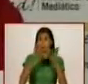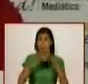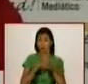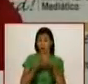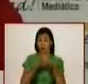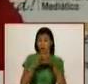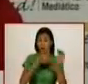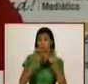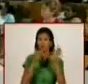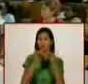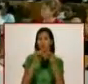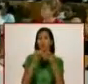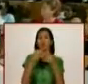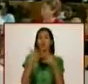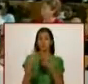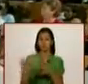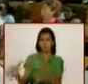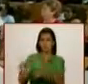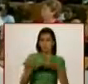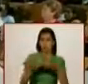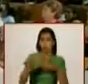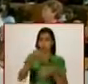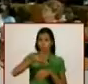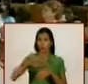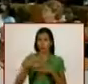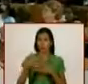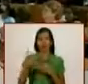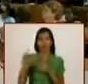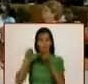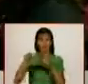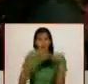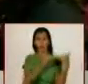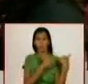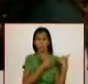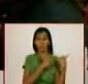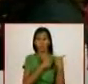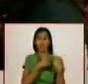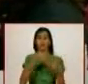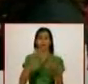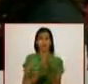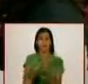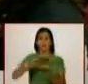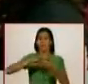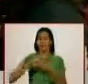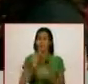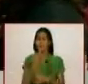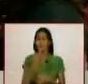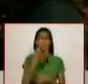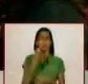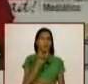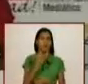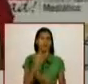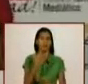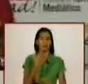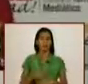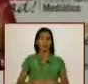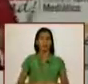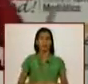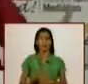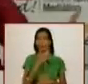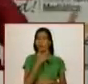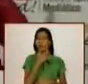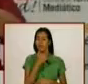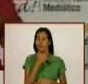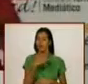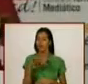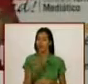ha dispuesto a más de 20.000 brigadistas que se encargarán de desmontar estas matrices en los 24 estados de la nación. No hay nada